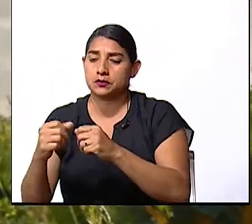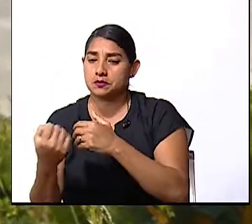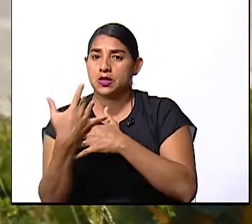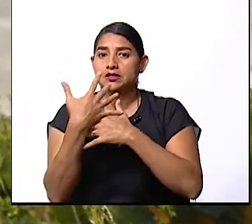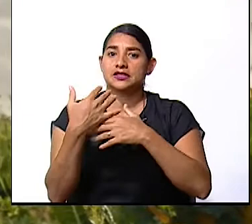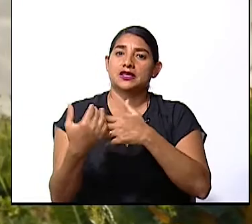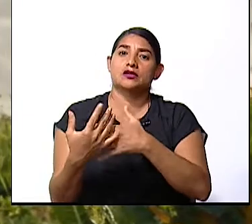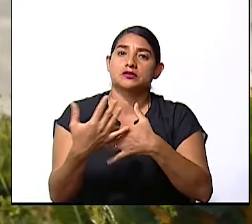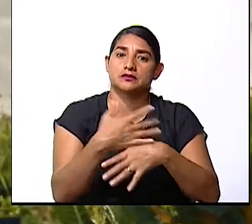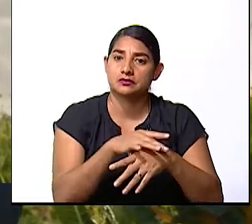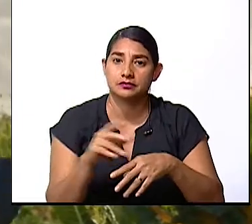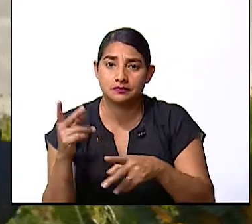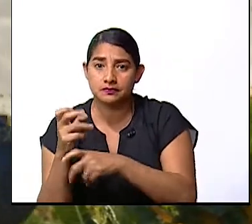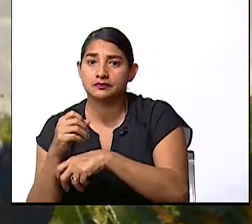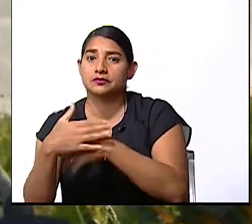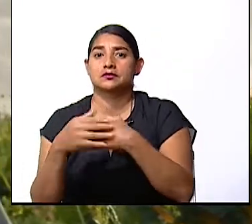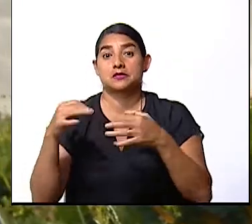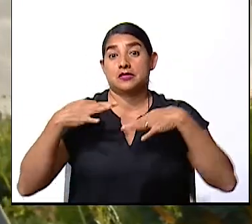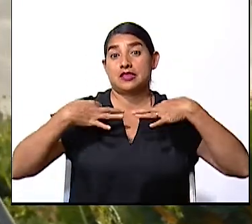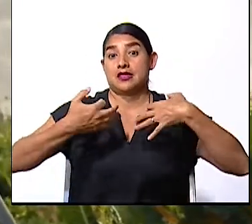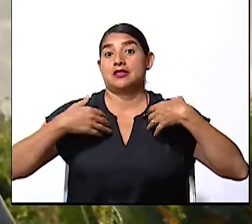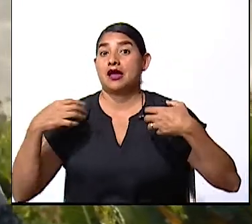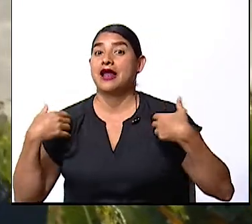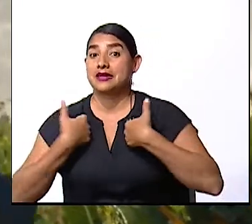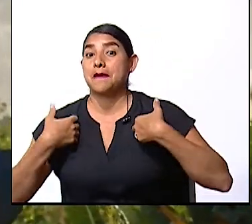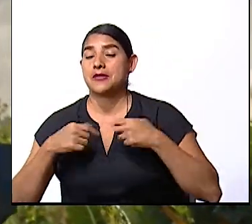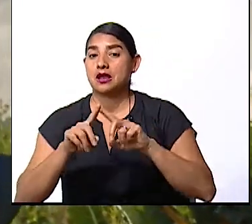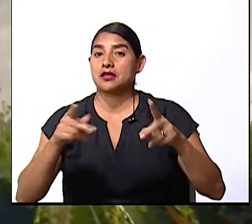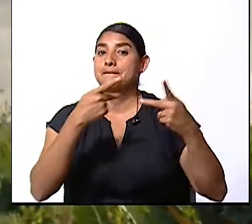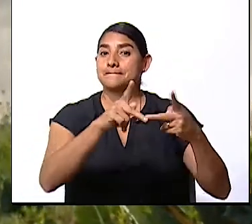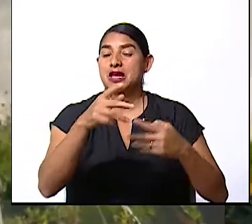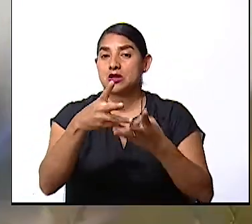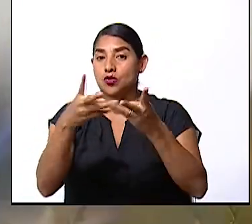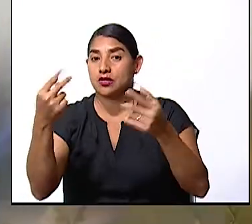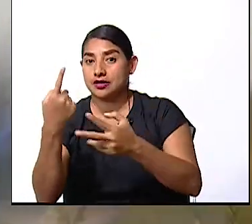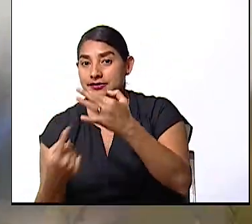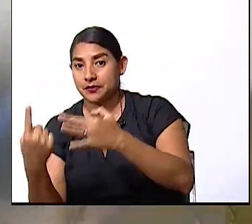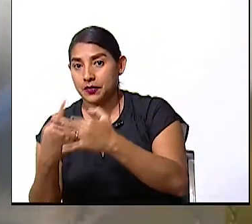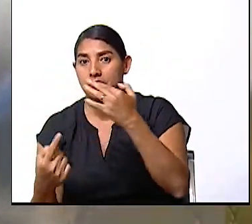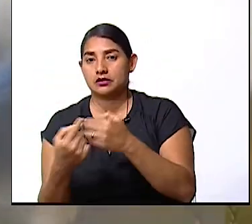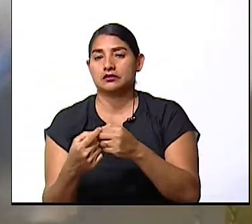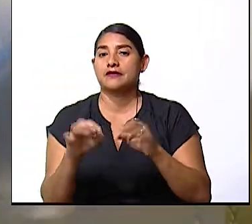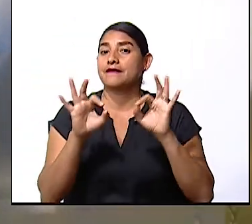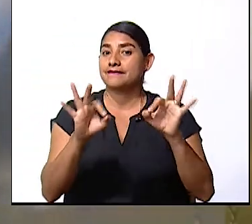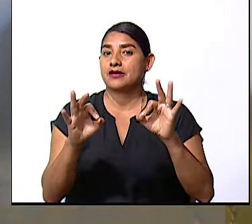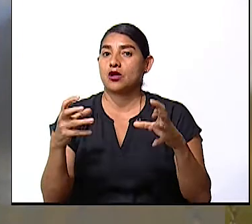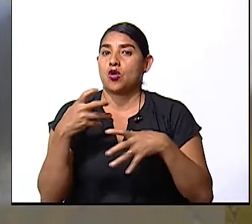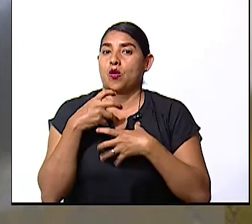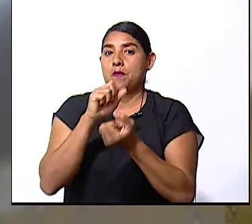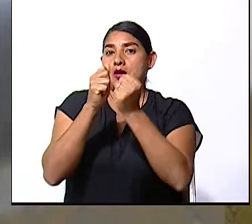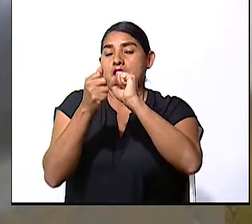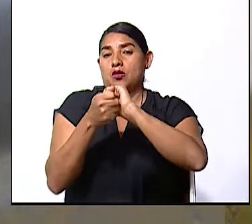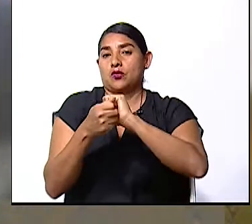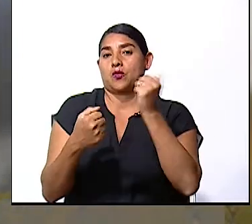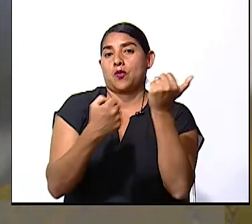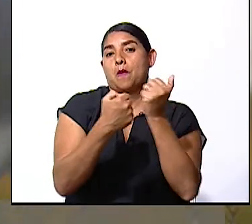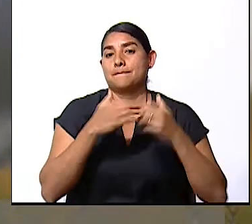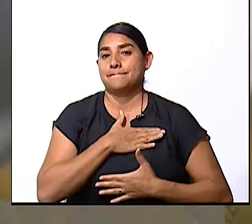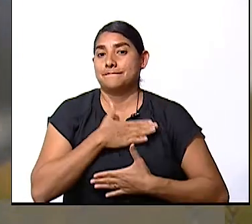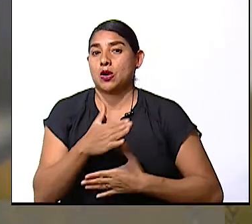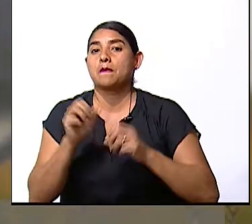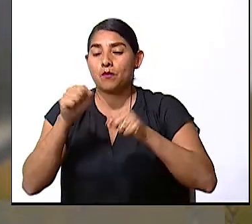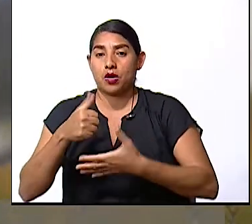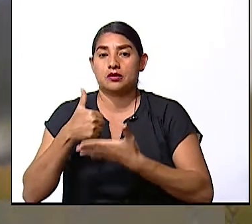pueda entender la importancia de proteger a los animales en peligro de extinción. Y 10. Conviértete en voluntario.